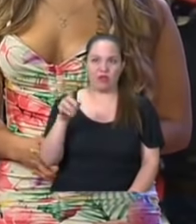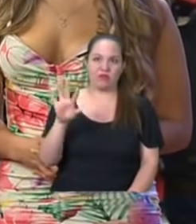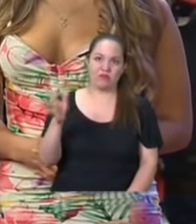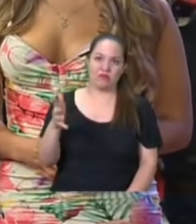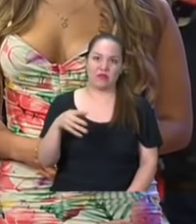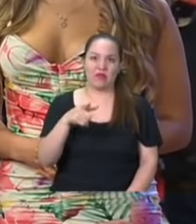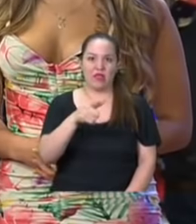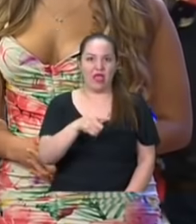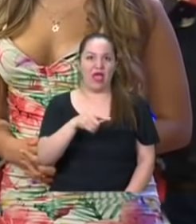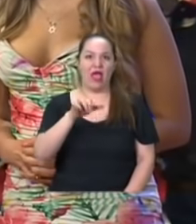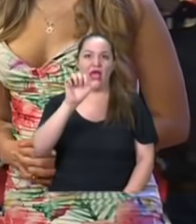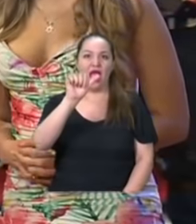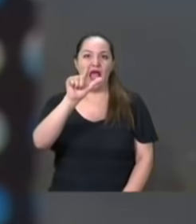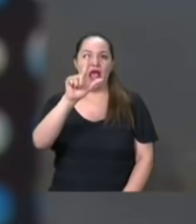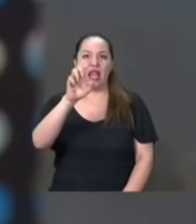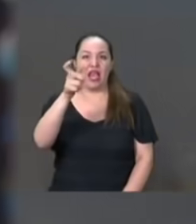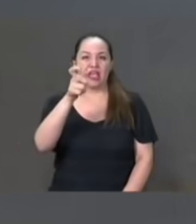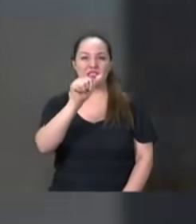Alexa.